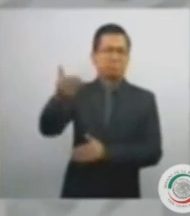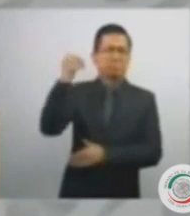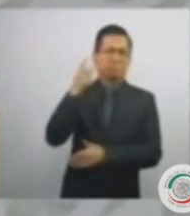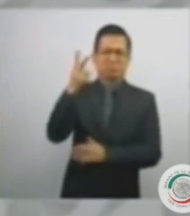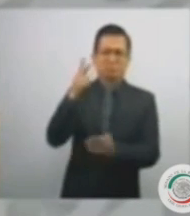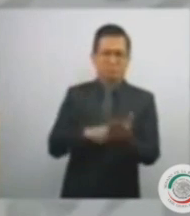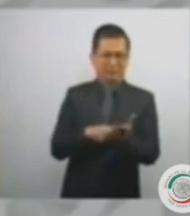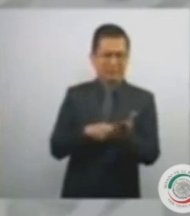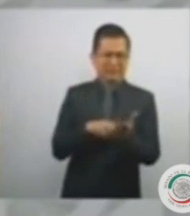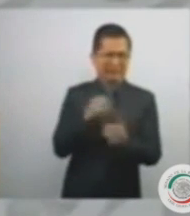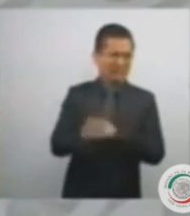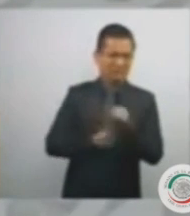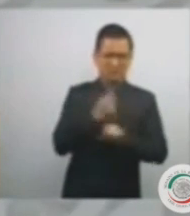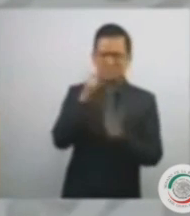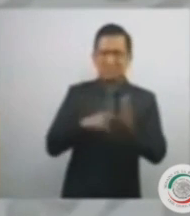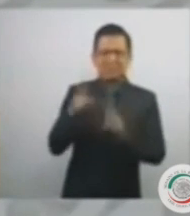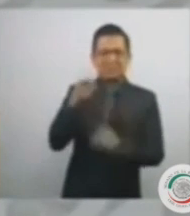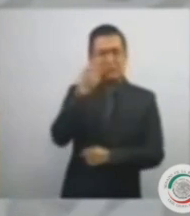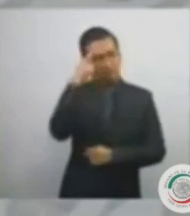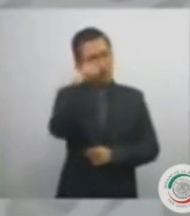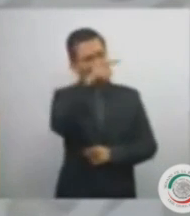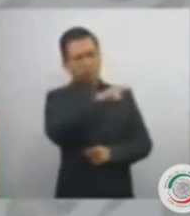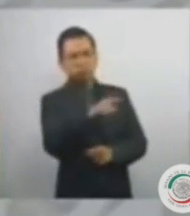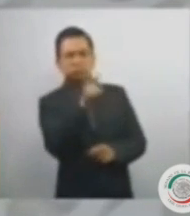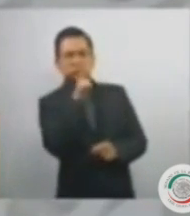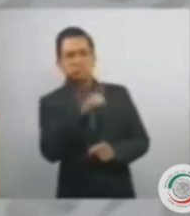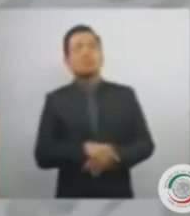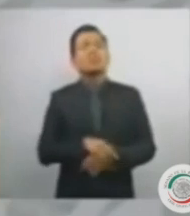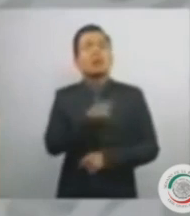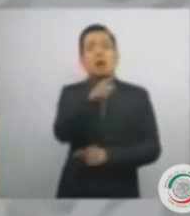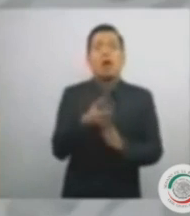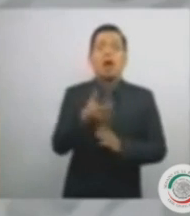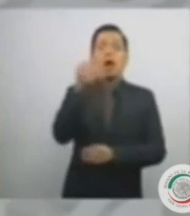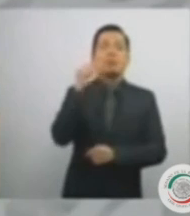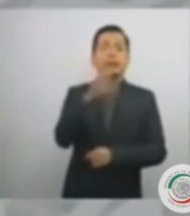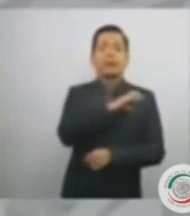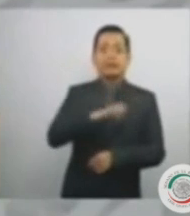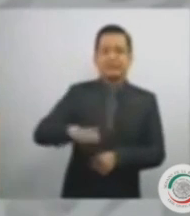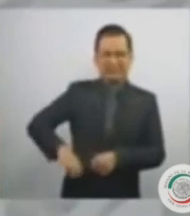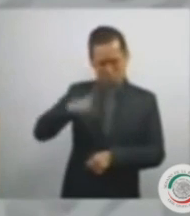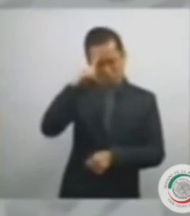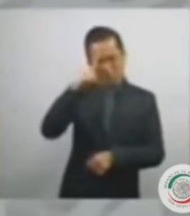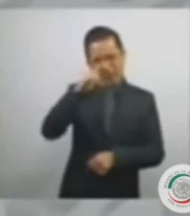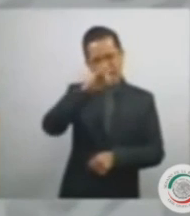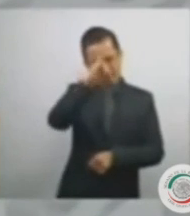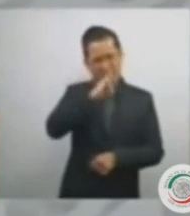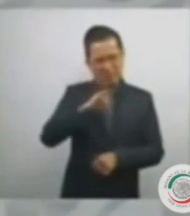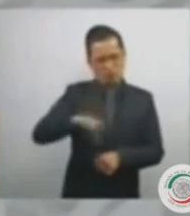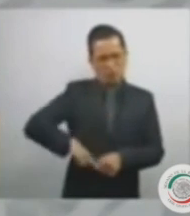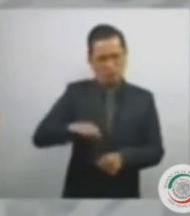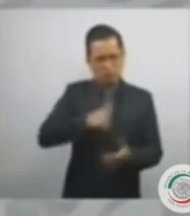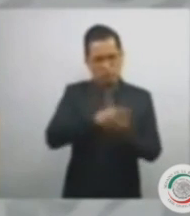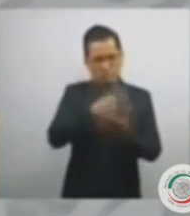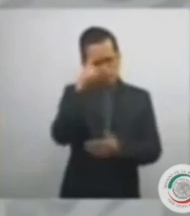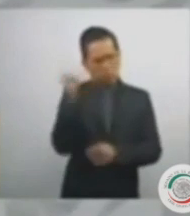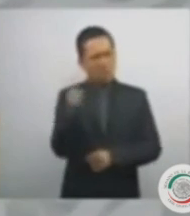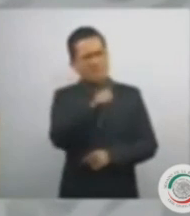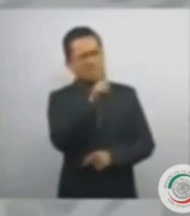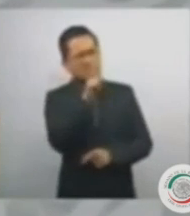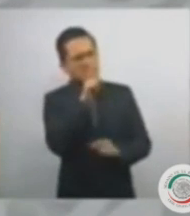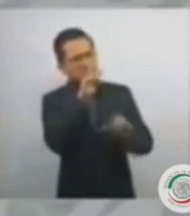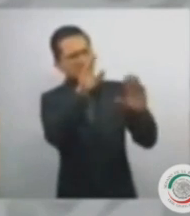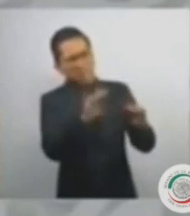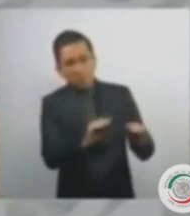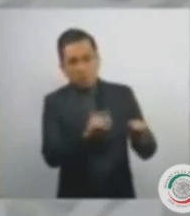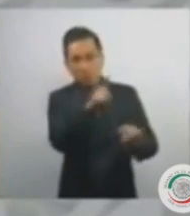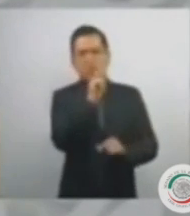país. Lo intentaron cuando era candidato a jefe de gobierno, lo intentaron siendo jefe de gobierno, lo intentaron